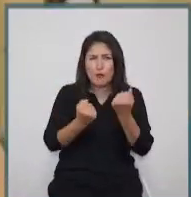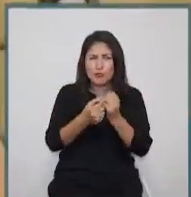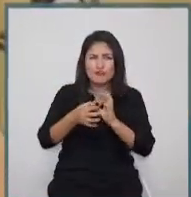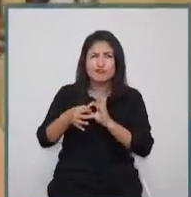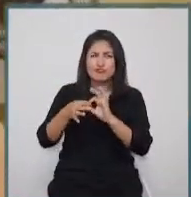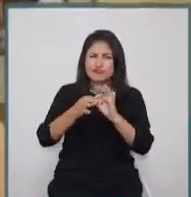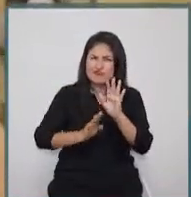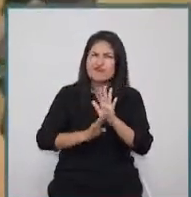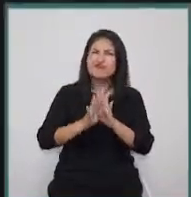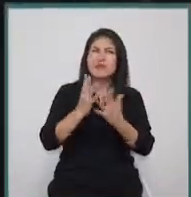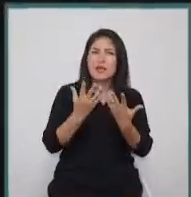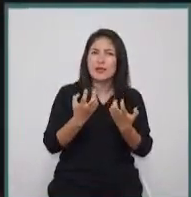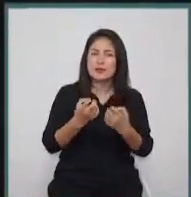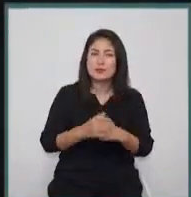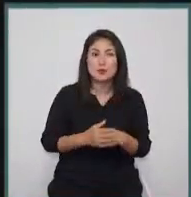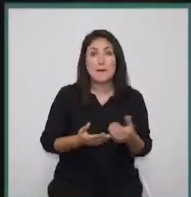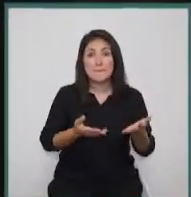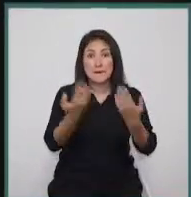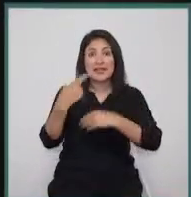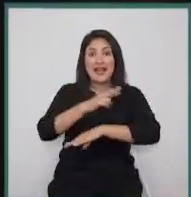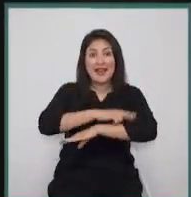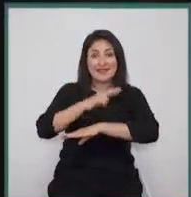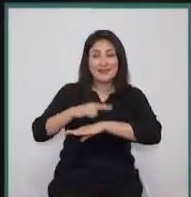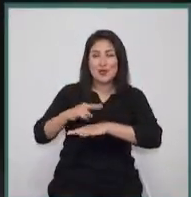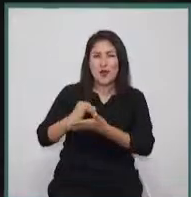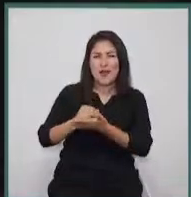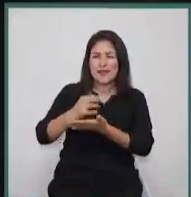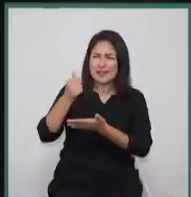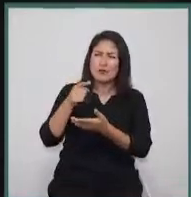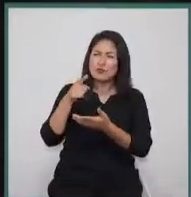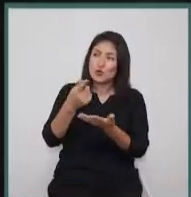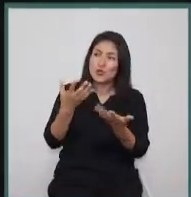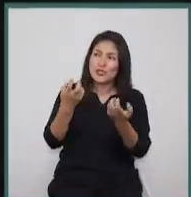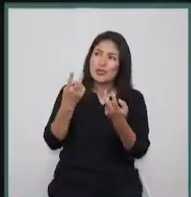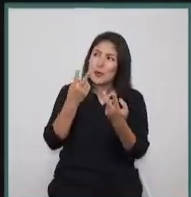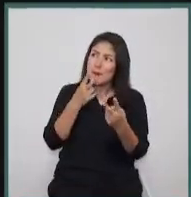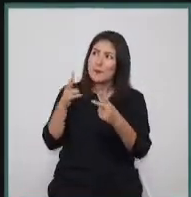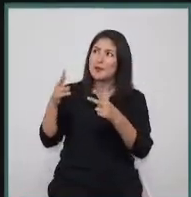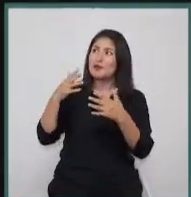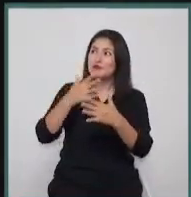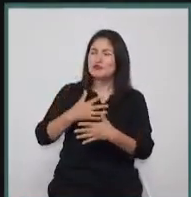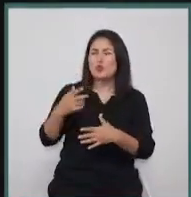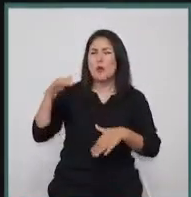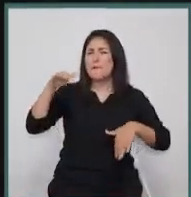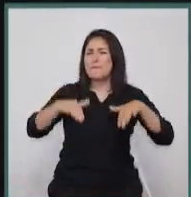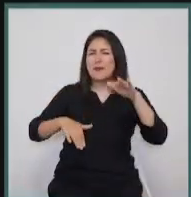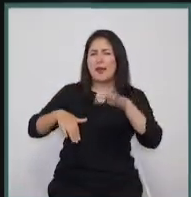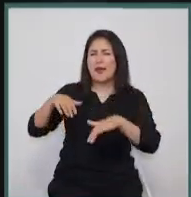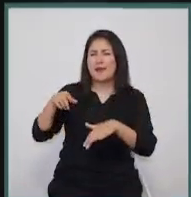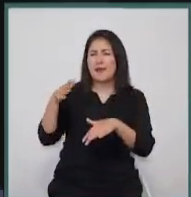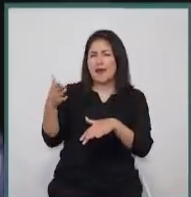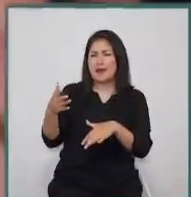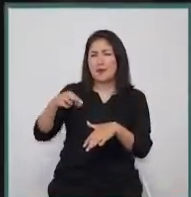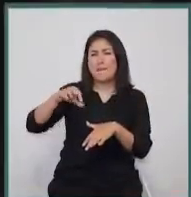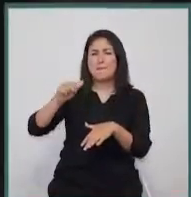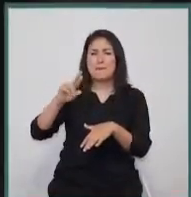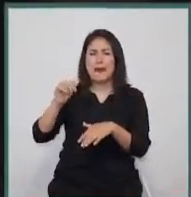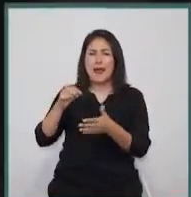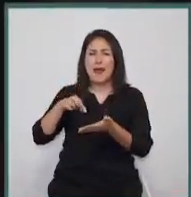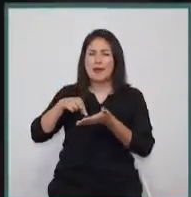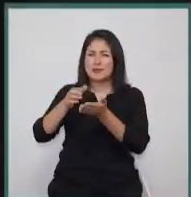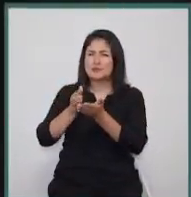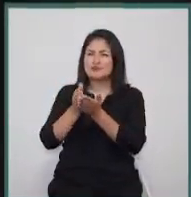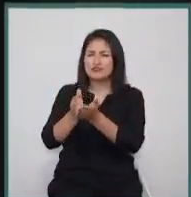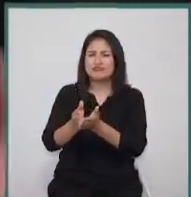que queremos sacar adelante nuestro país. Visiten la región de Ica, porque si usted quiere disfrutar de buenas playas, pues ahí tenemos